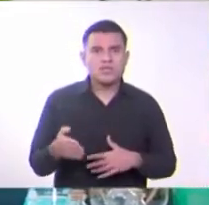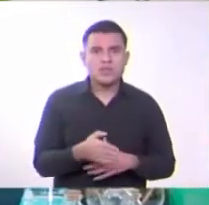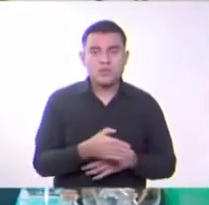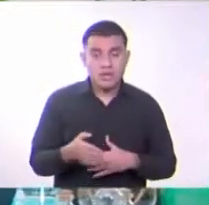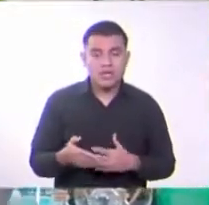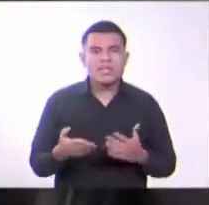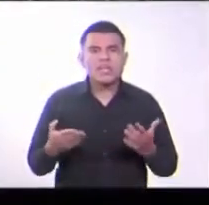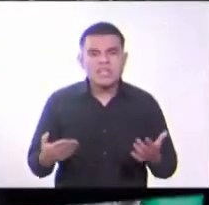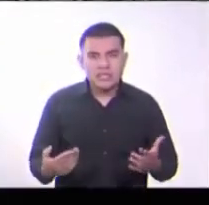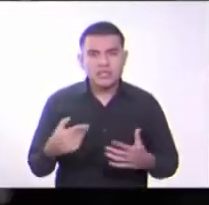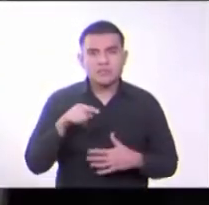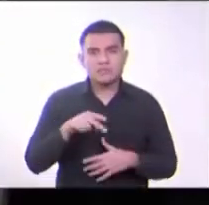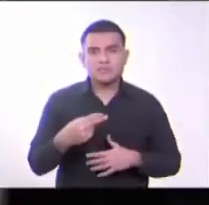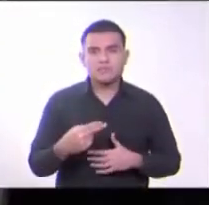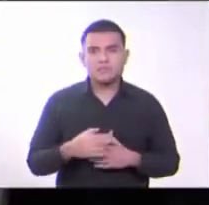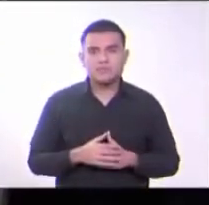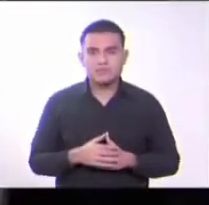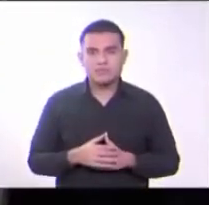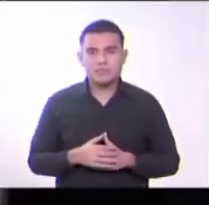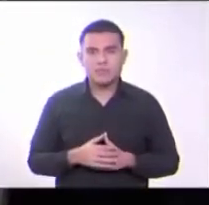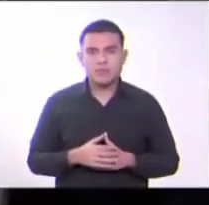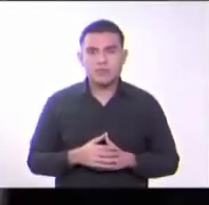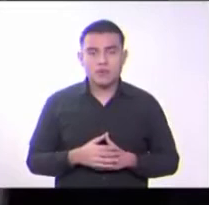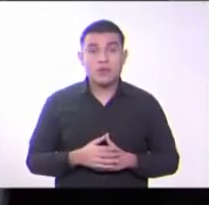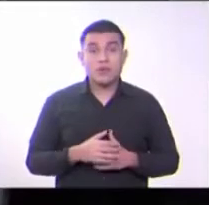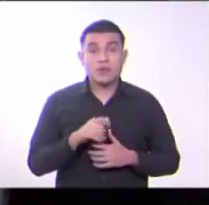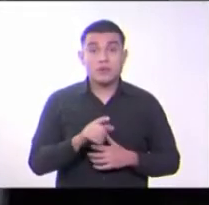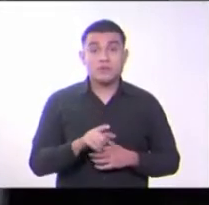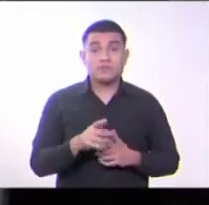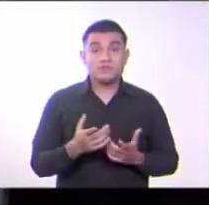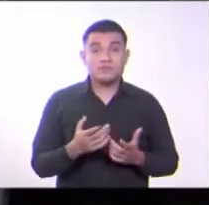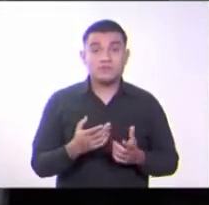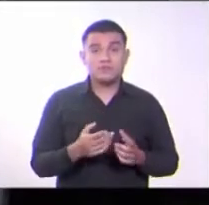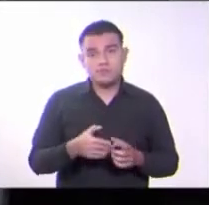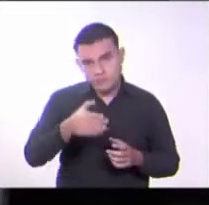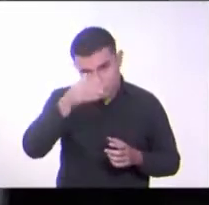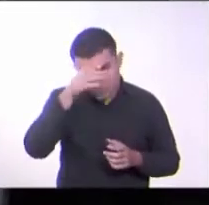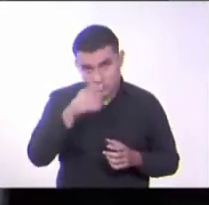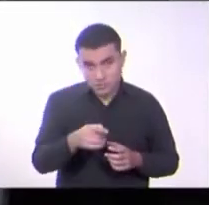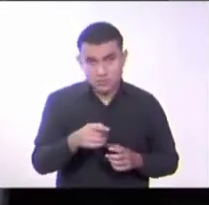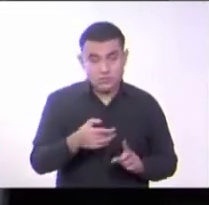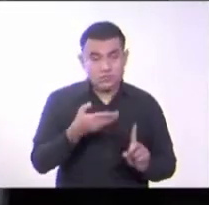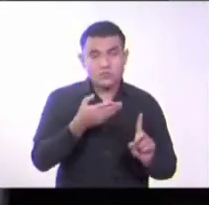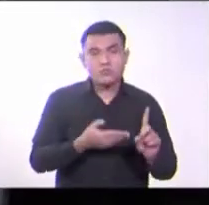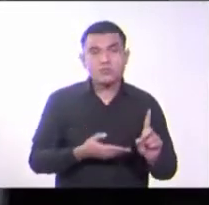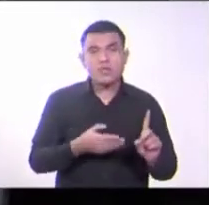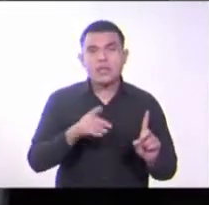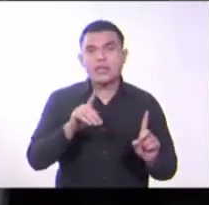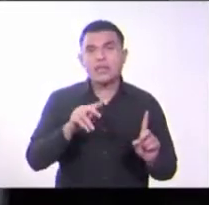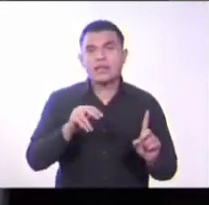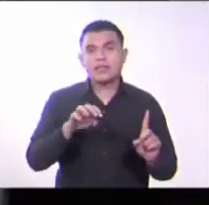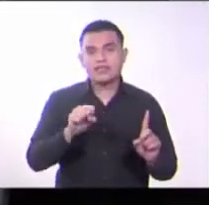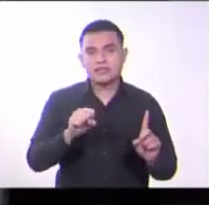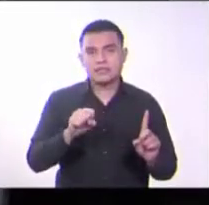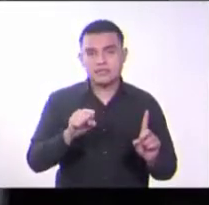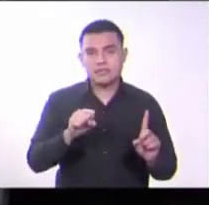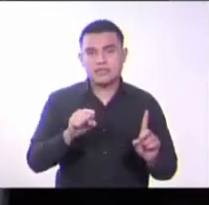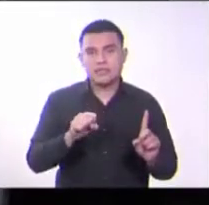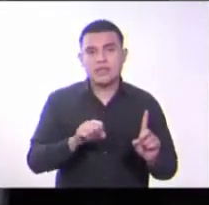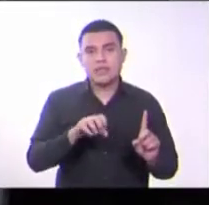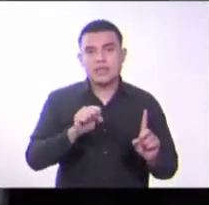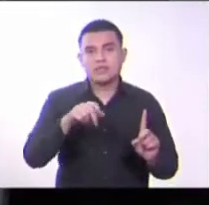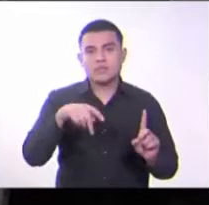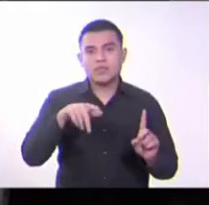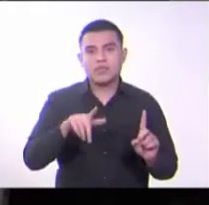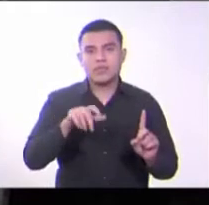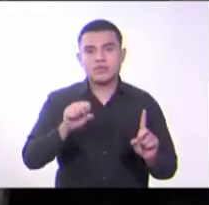determinarlo. Este término fue acuñado por el bioquímico danés S.P.L. Sørensen, quien